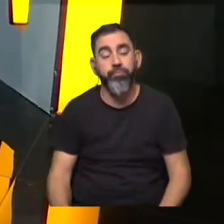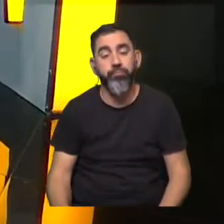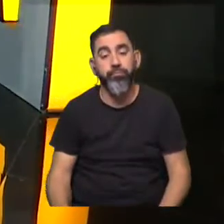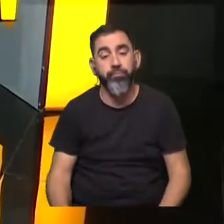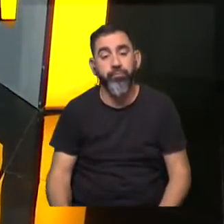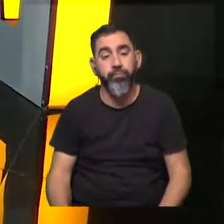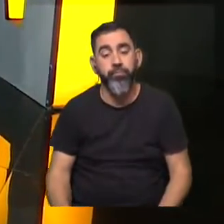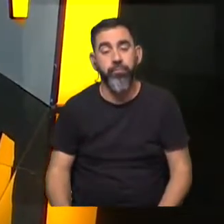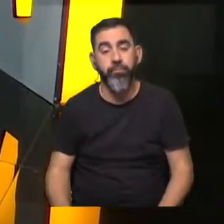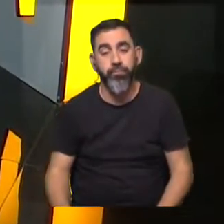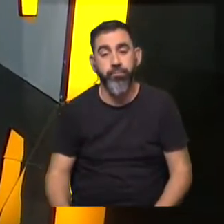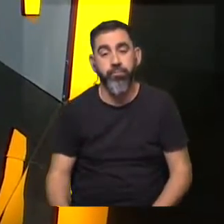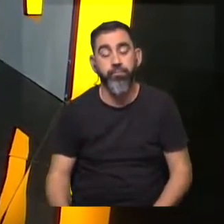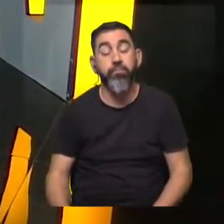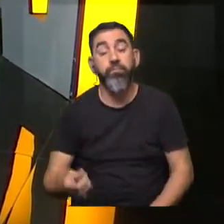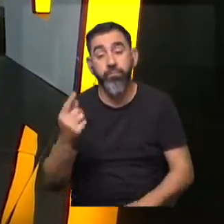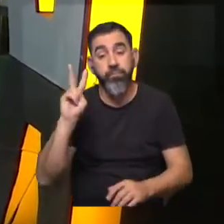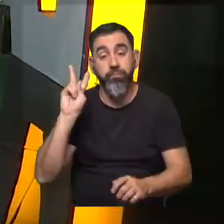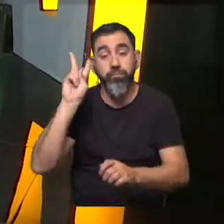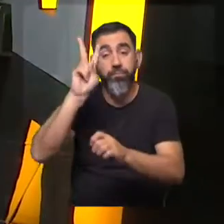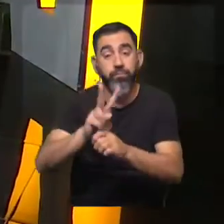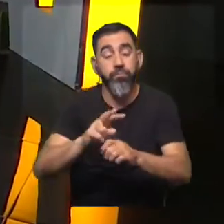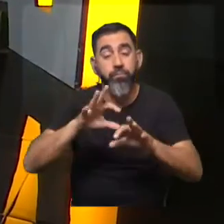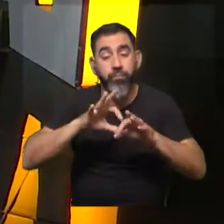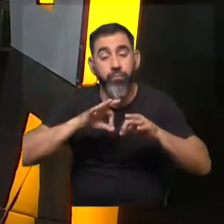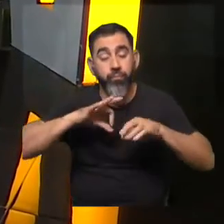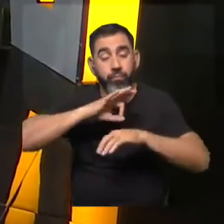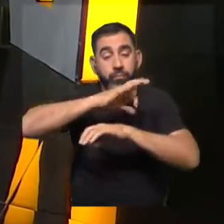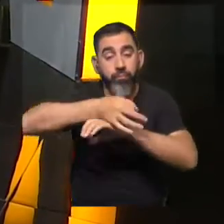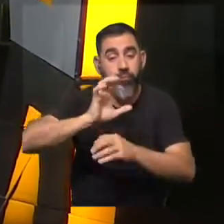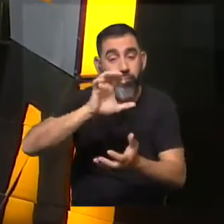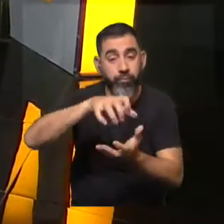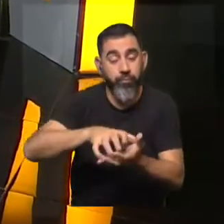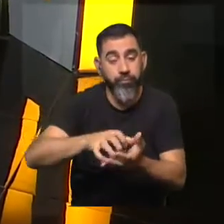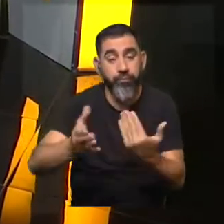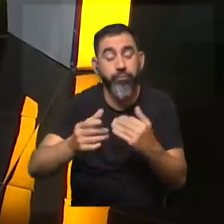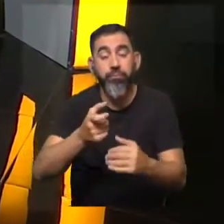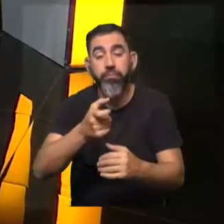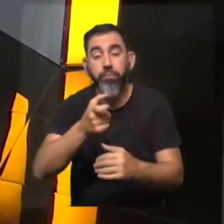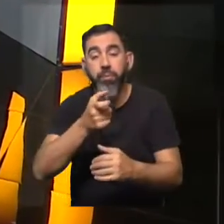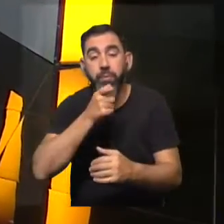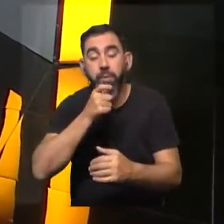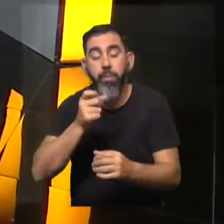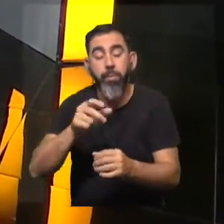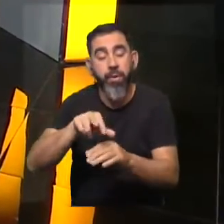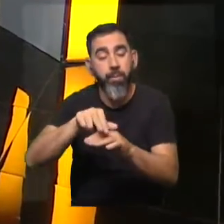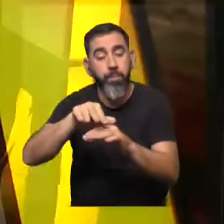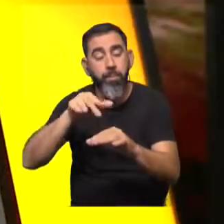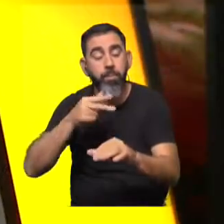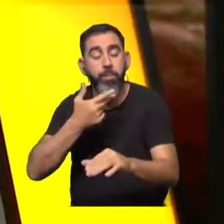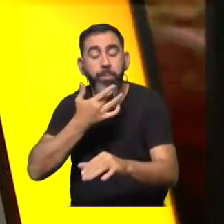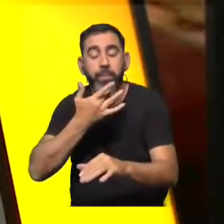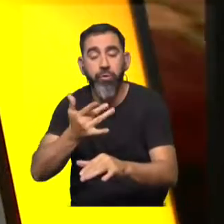en otros lugares, visitamos una joyería para hablar de piedras preciosas, semipreciosas, de